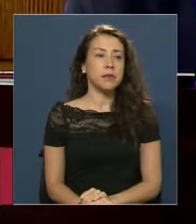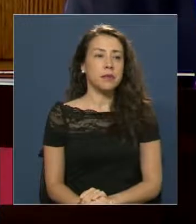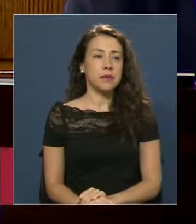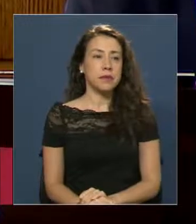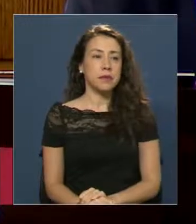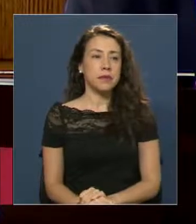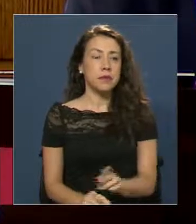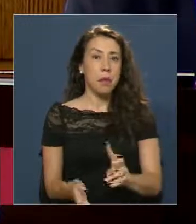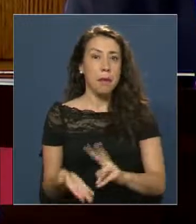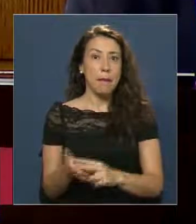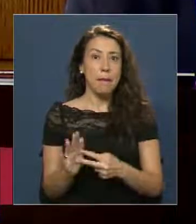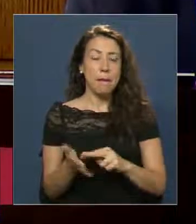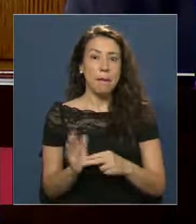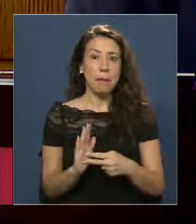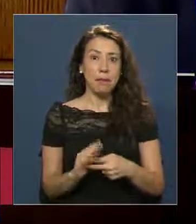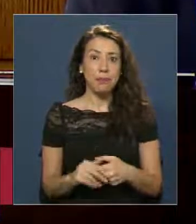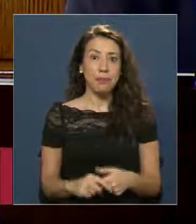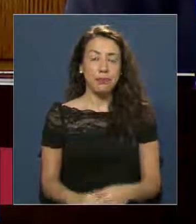Ese es el problema.